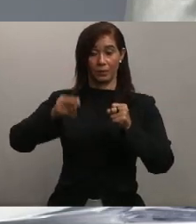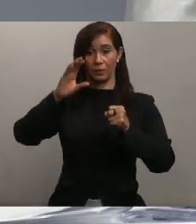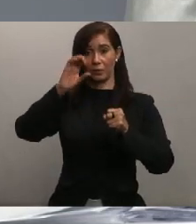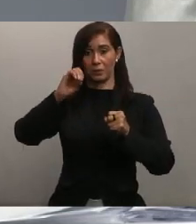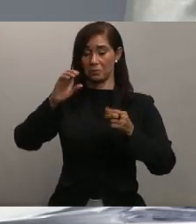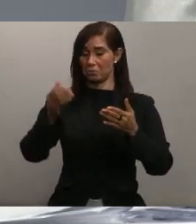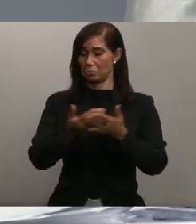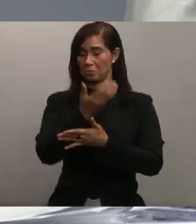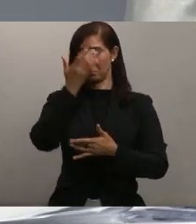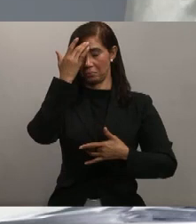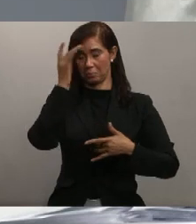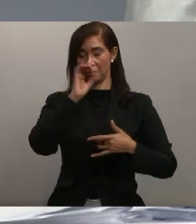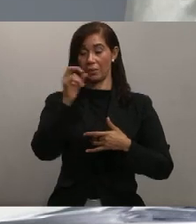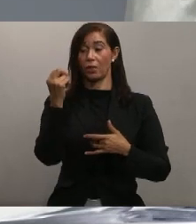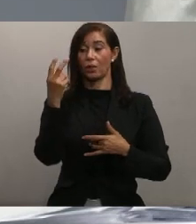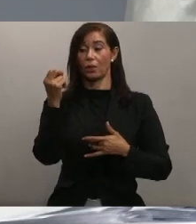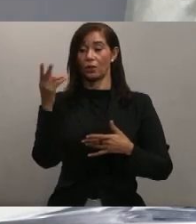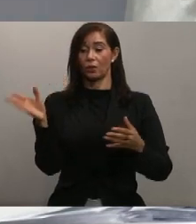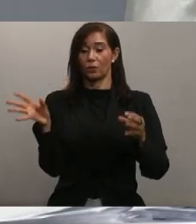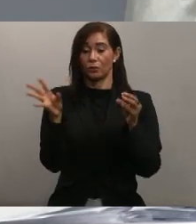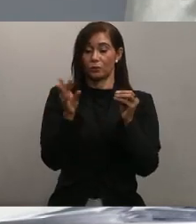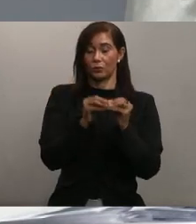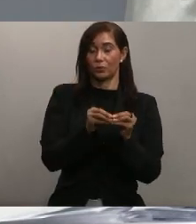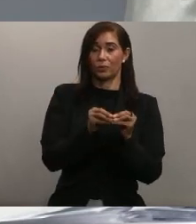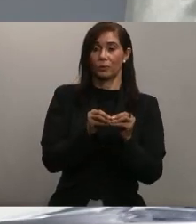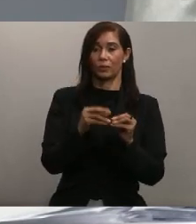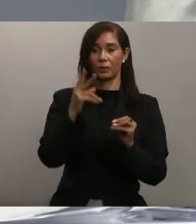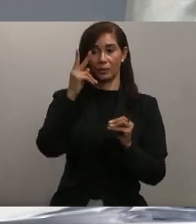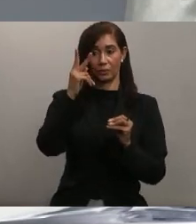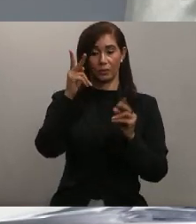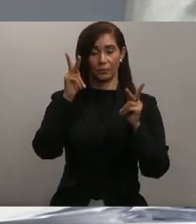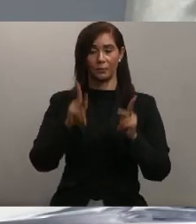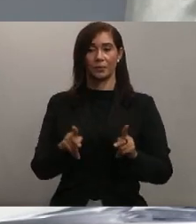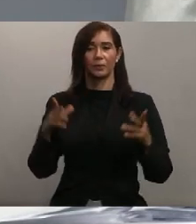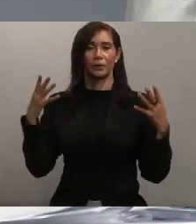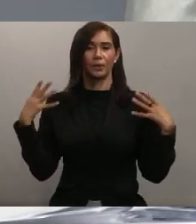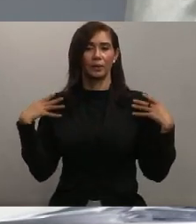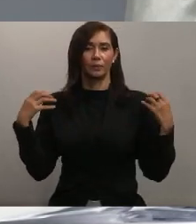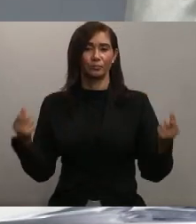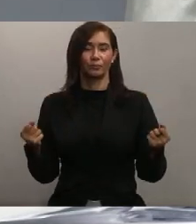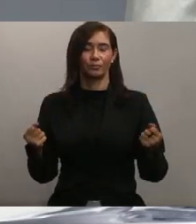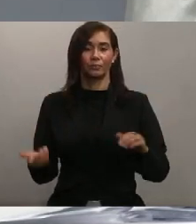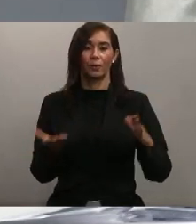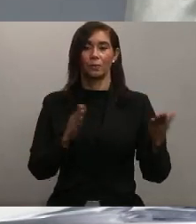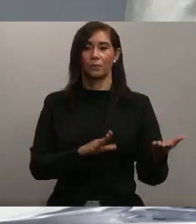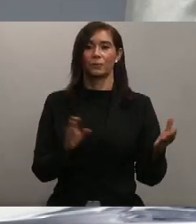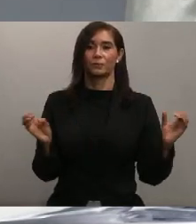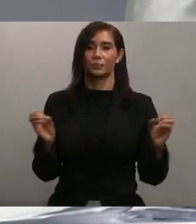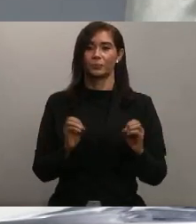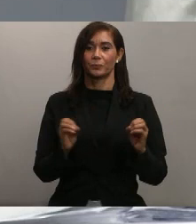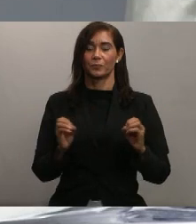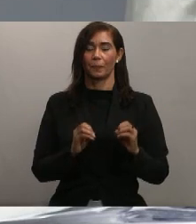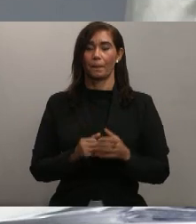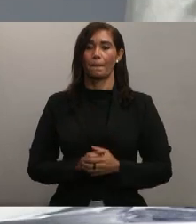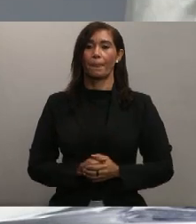casos nuevos, 12 acumulados, 2 recuperados, 0 fallecimiento.